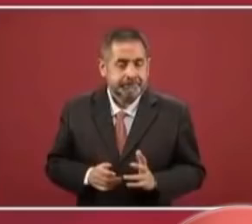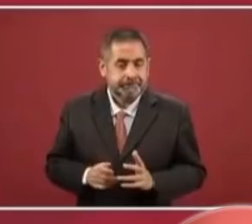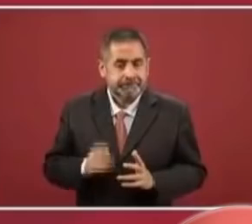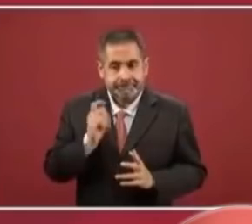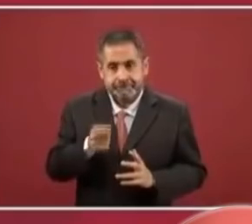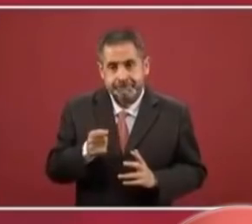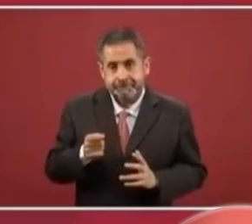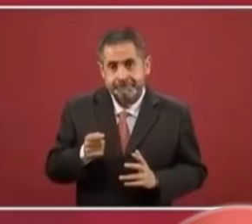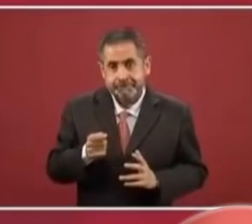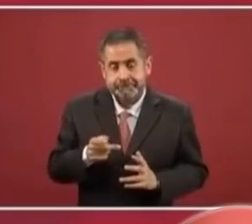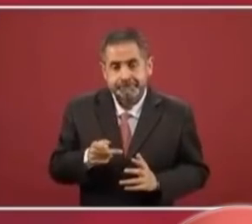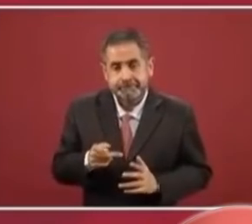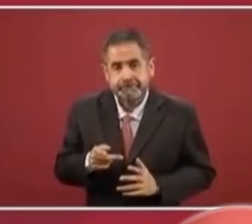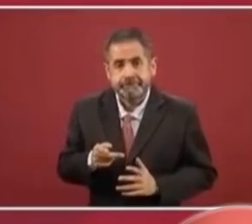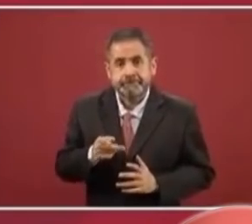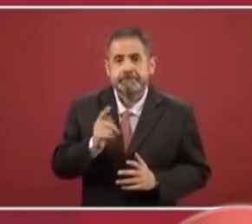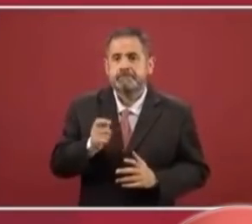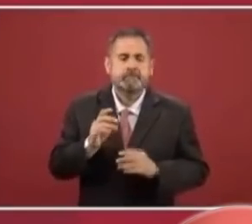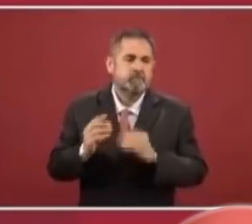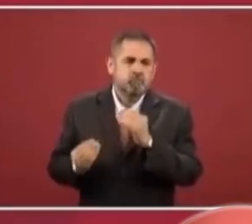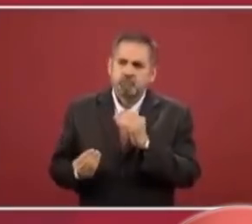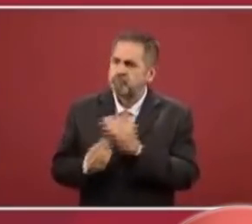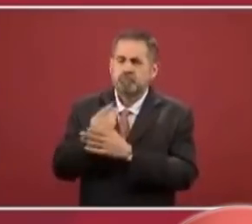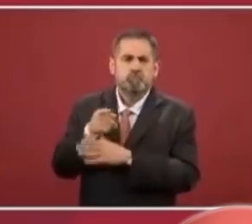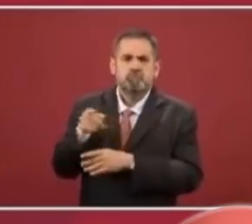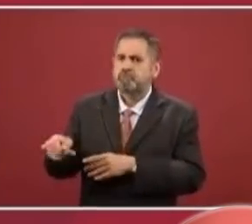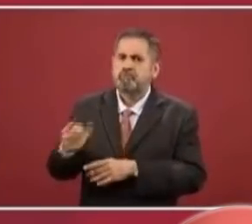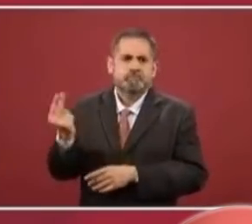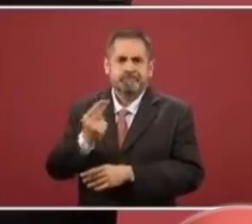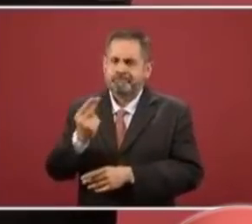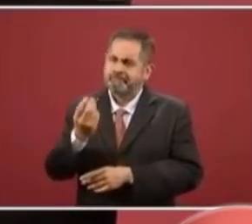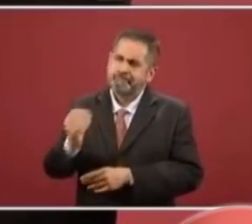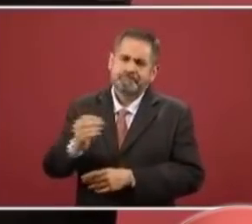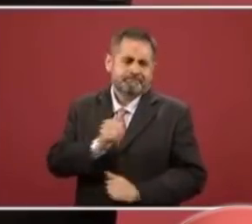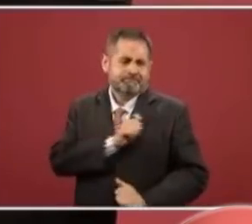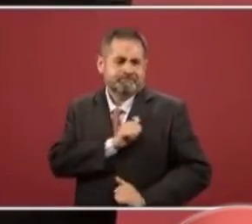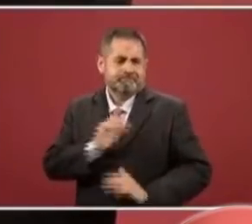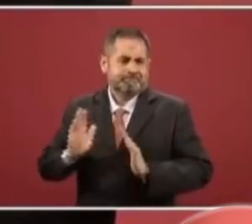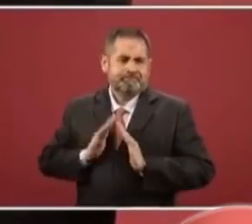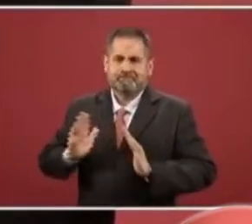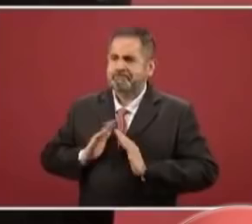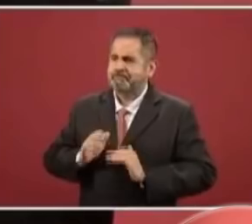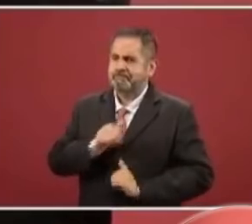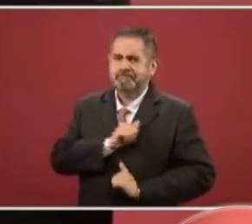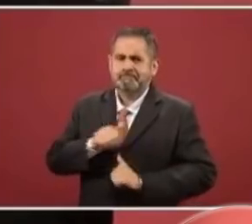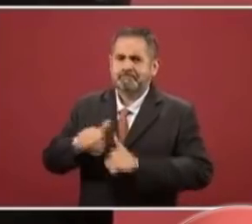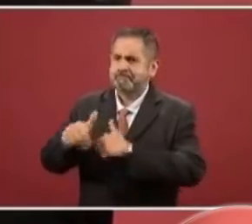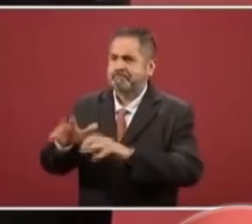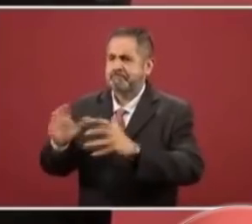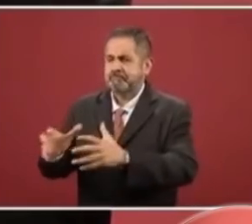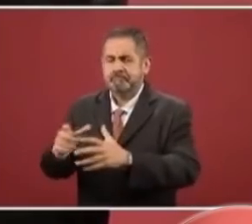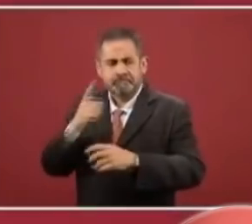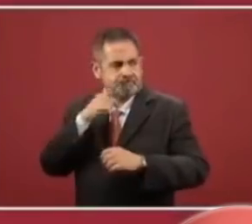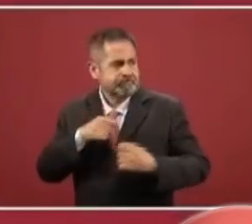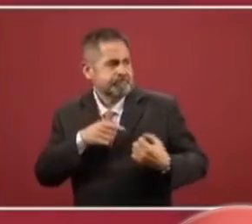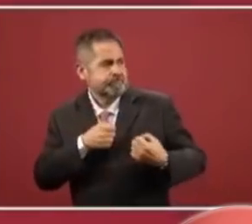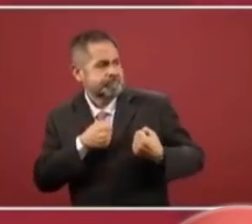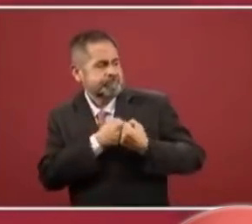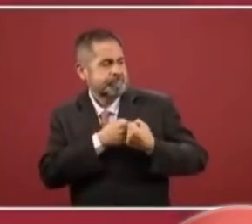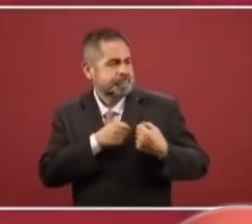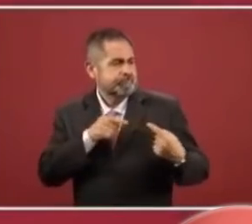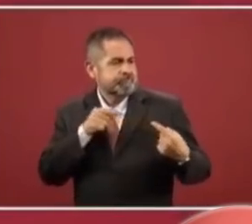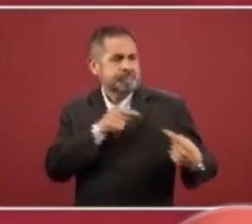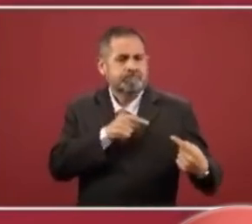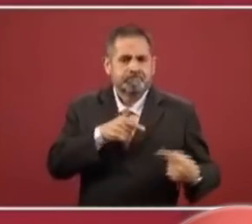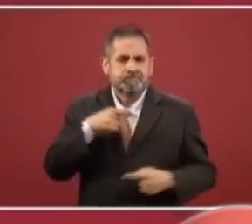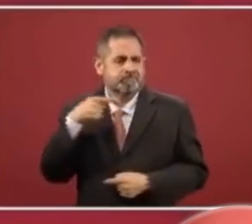se constituya un ejército para enfrentar a